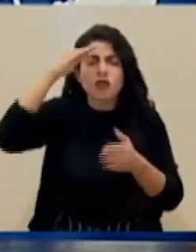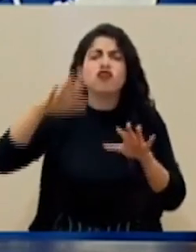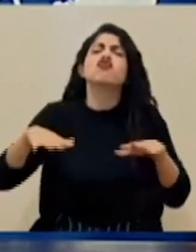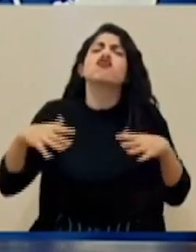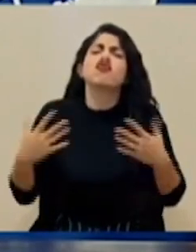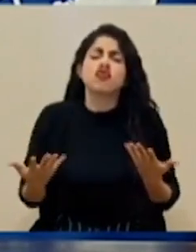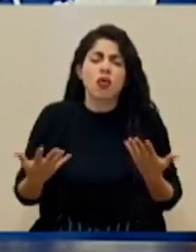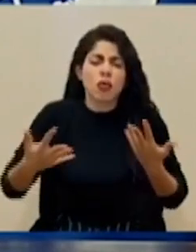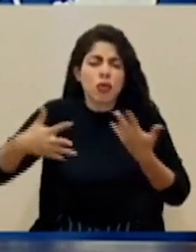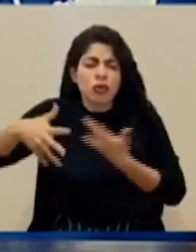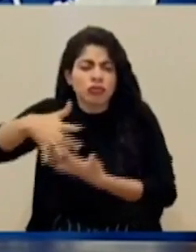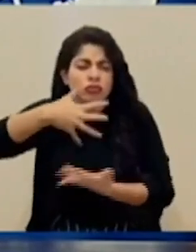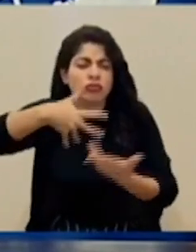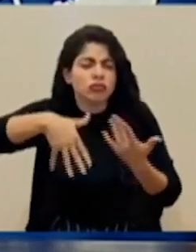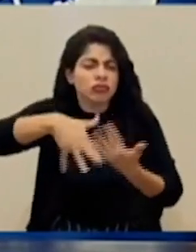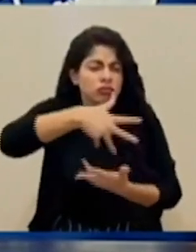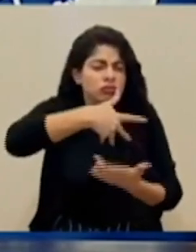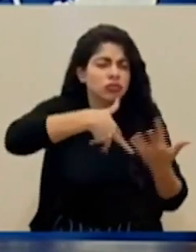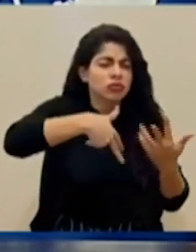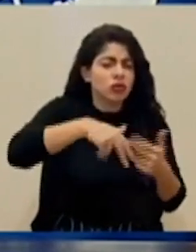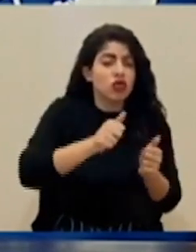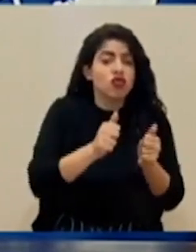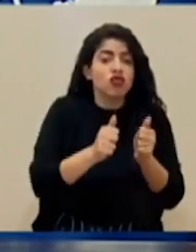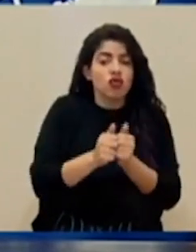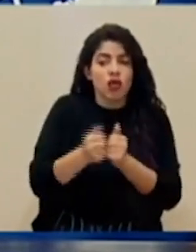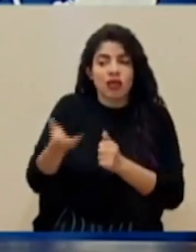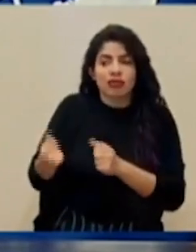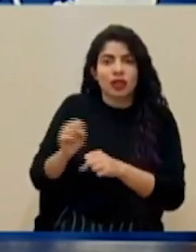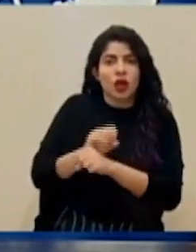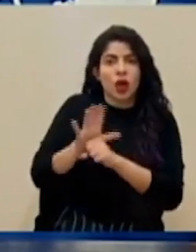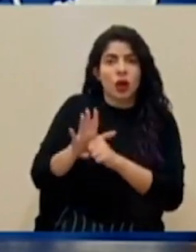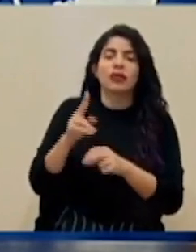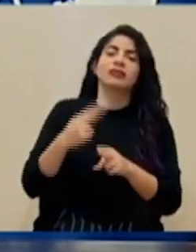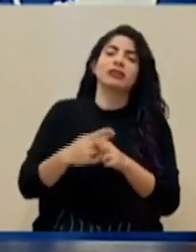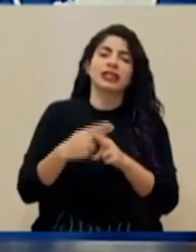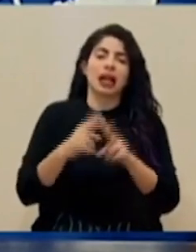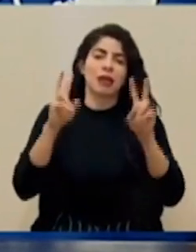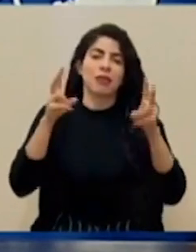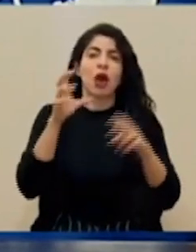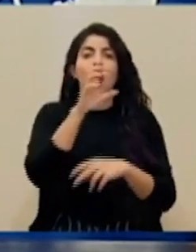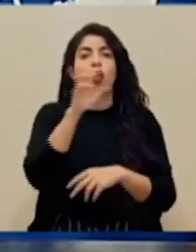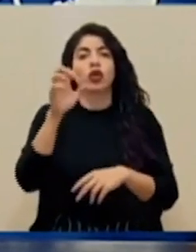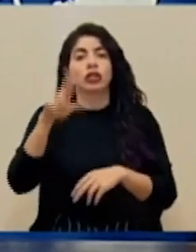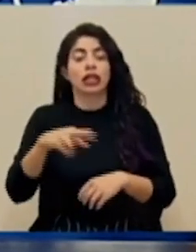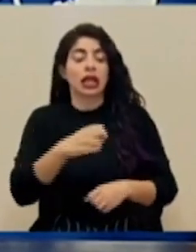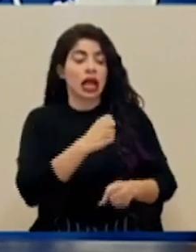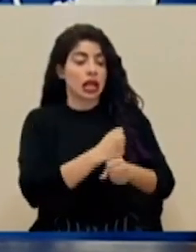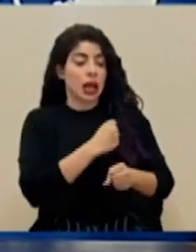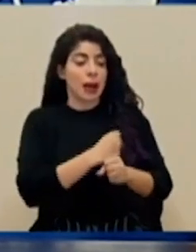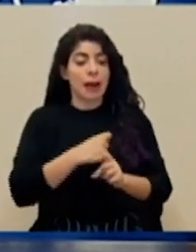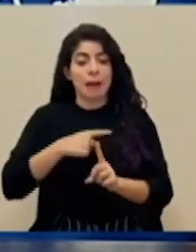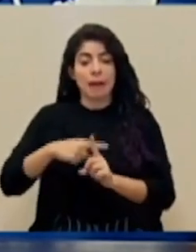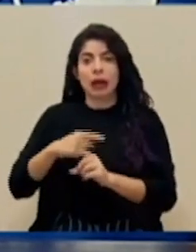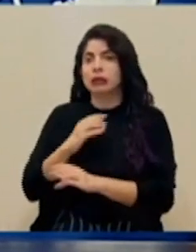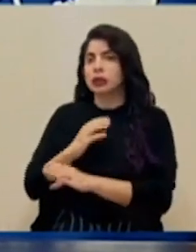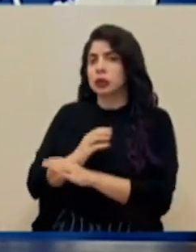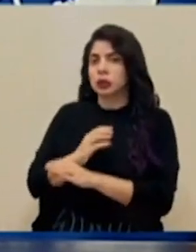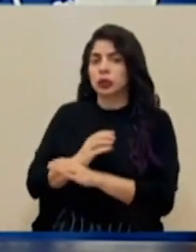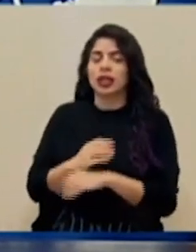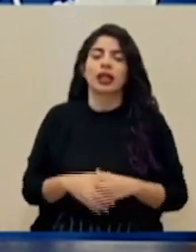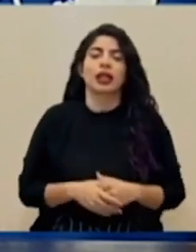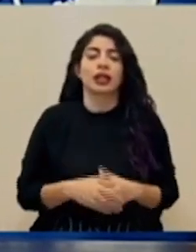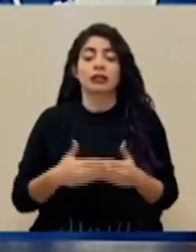el COVID-19, esta fase que le hemos denominado Costa Rica trabaja y se cuida. Y de cara a